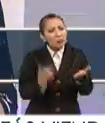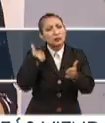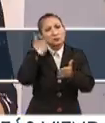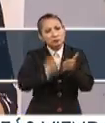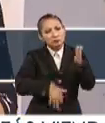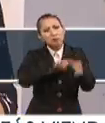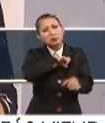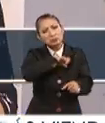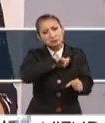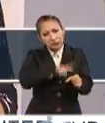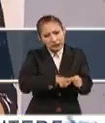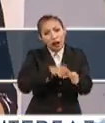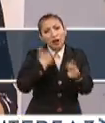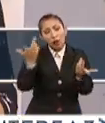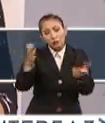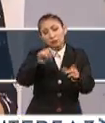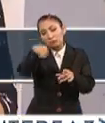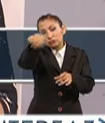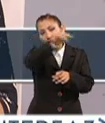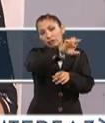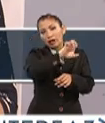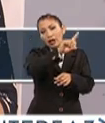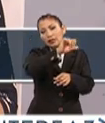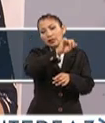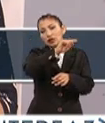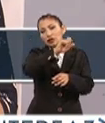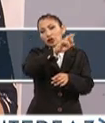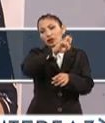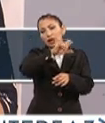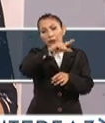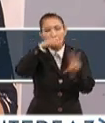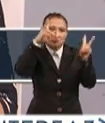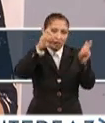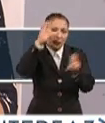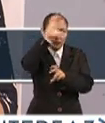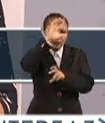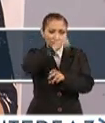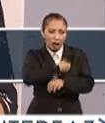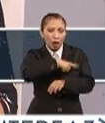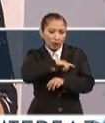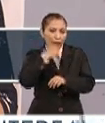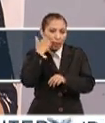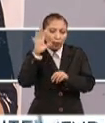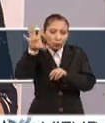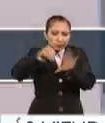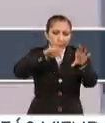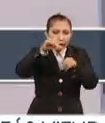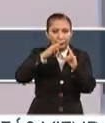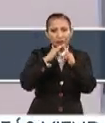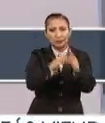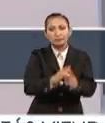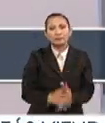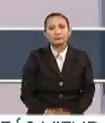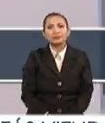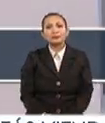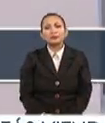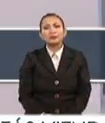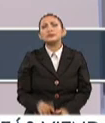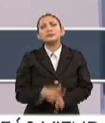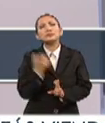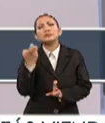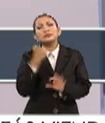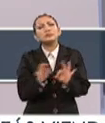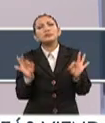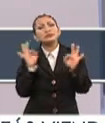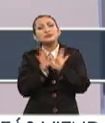precios especiales con las principales editoriales del área de ciencias de la salud. Es lo que trata de recopilar la feria. ¿Por qué es